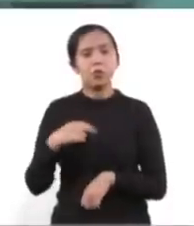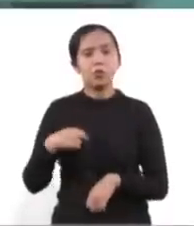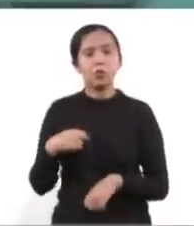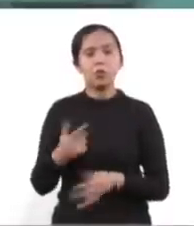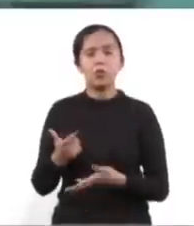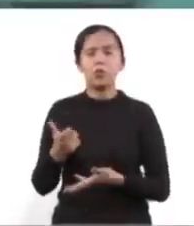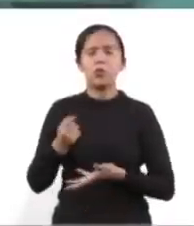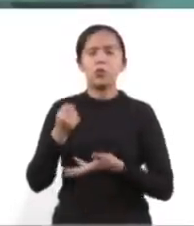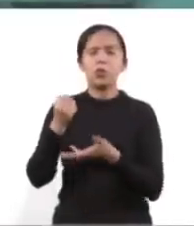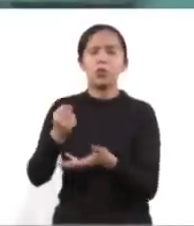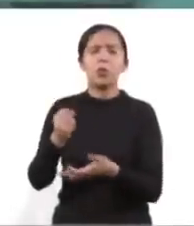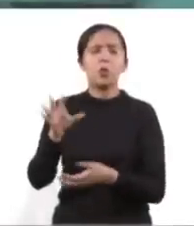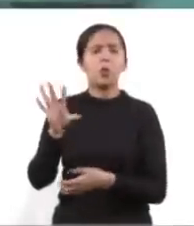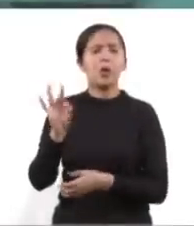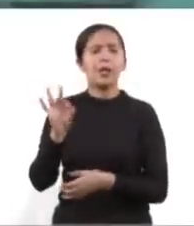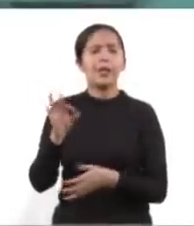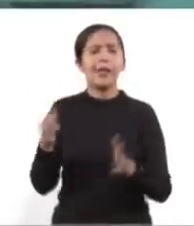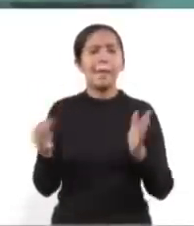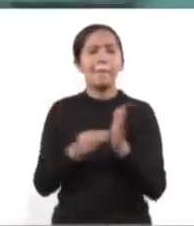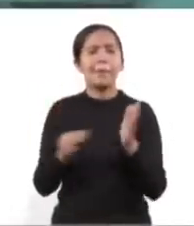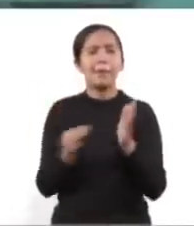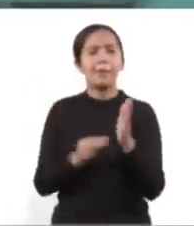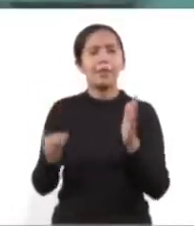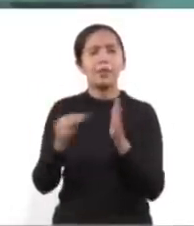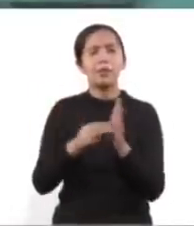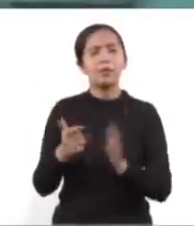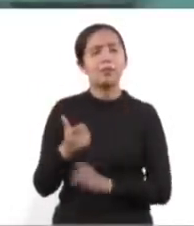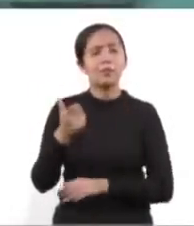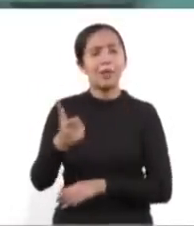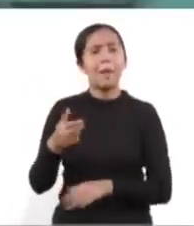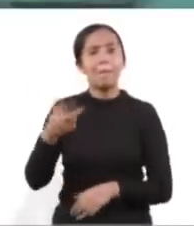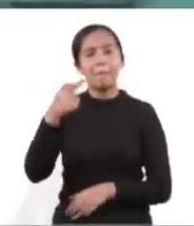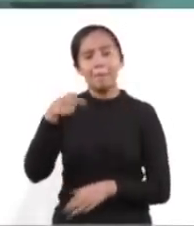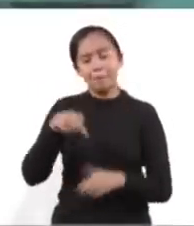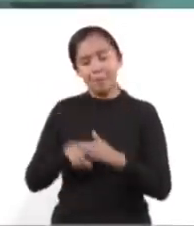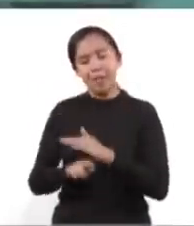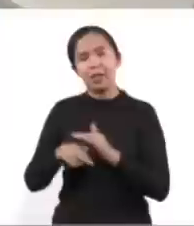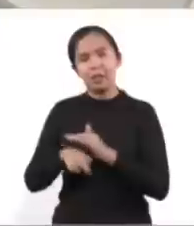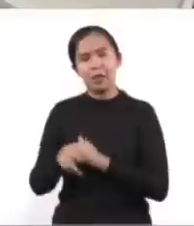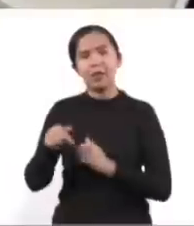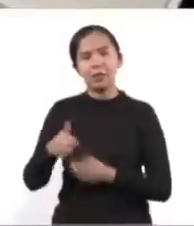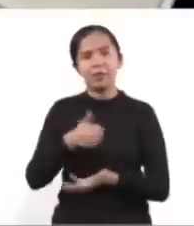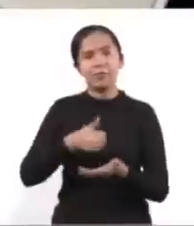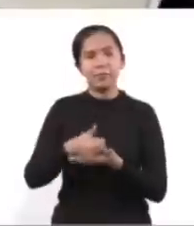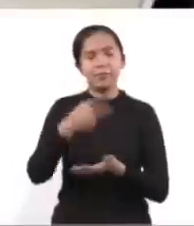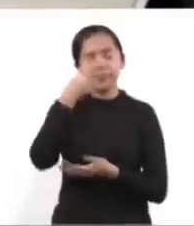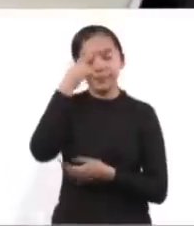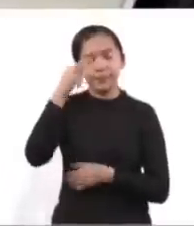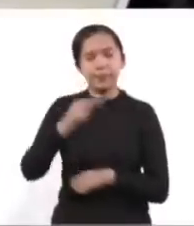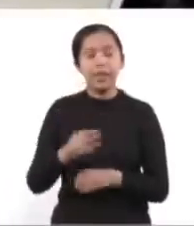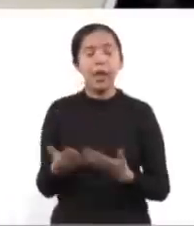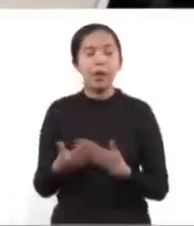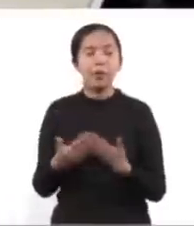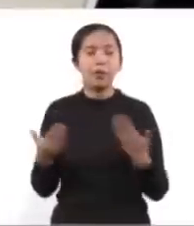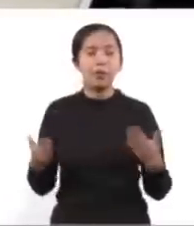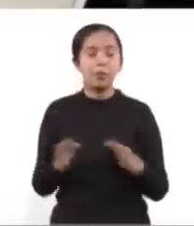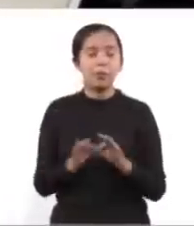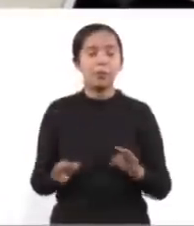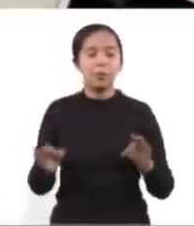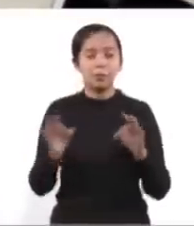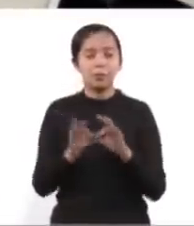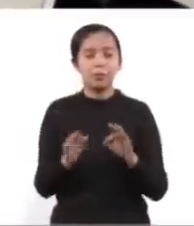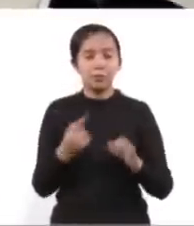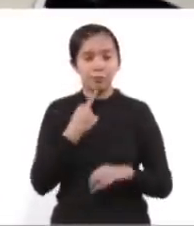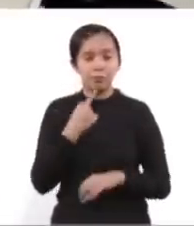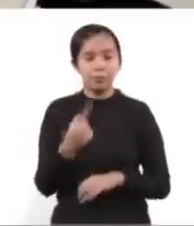de 40 mil millones de pesos para el metro de la Ciudad de México. Ahora, es importante decir que, por supuesto,